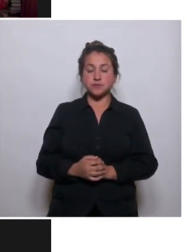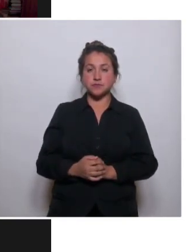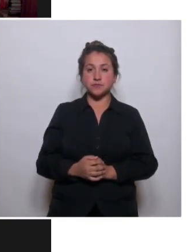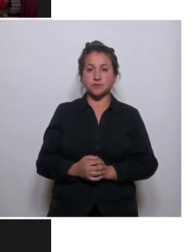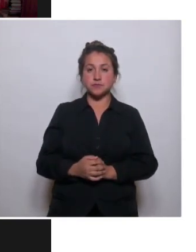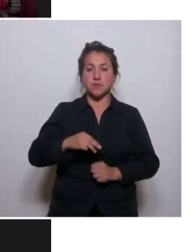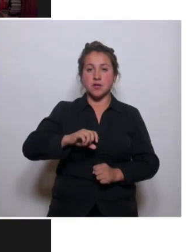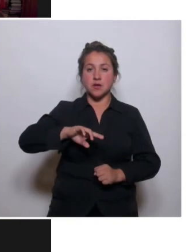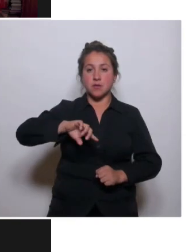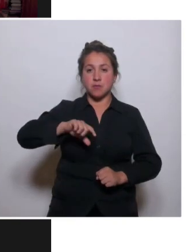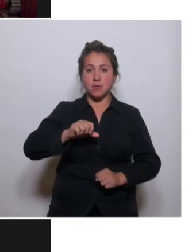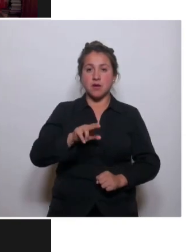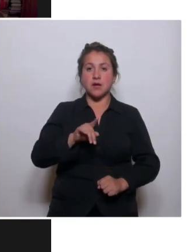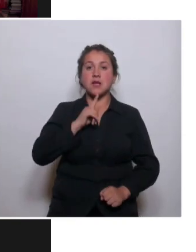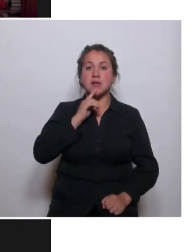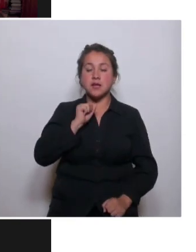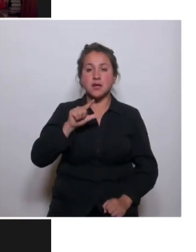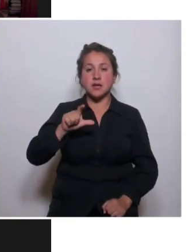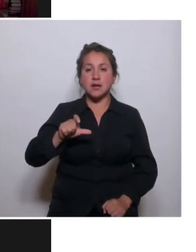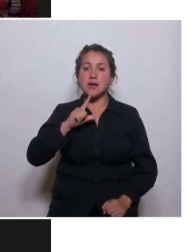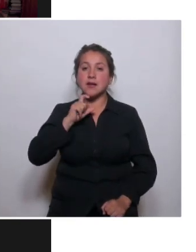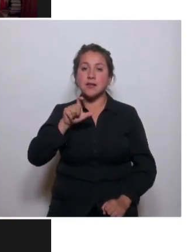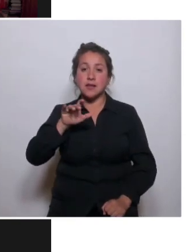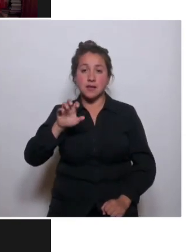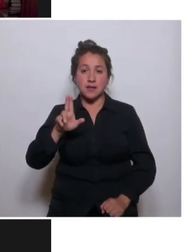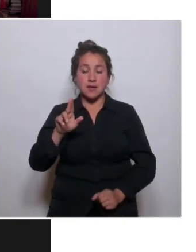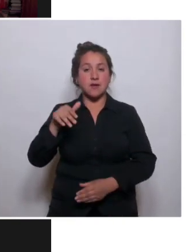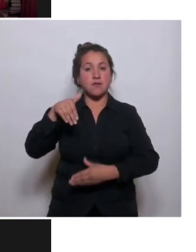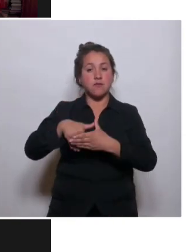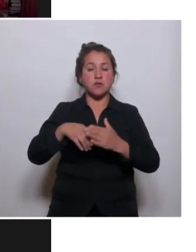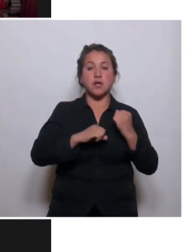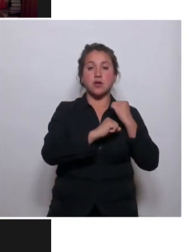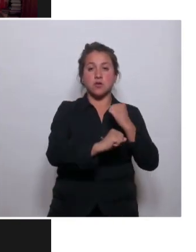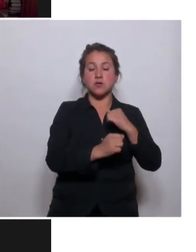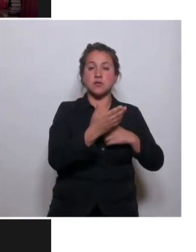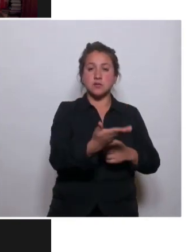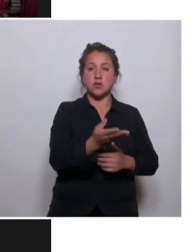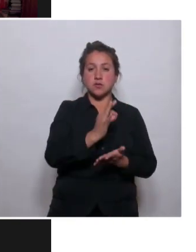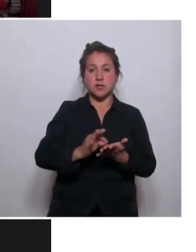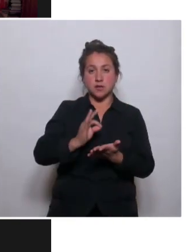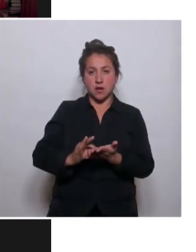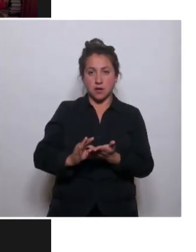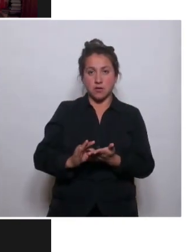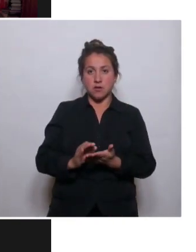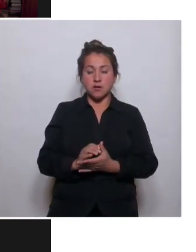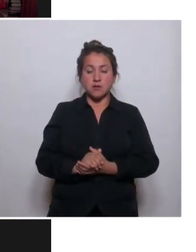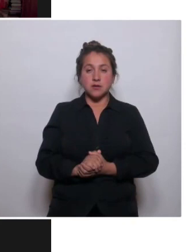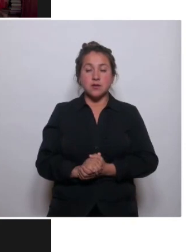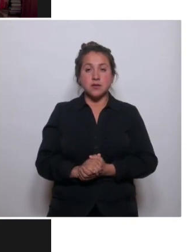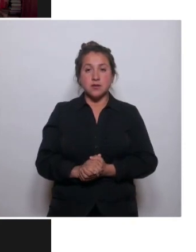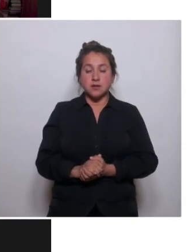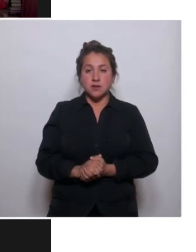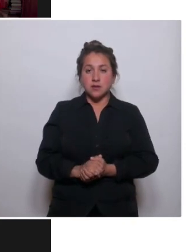Convencional Margarita Letelier, ¿cómo vota? En contra, señor secretario.